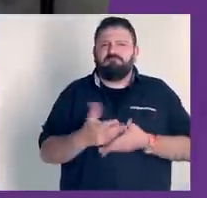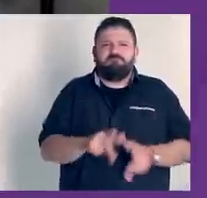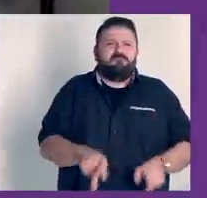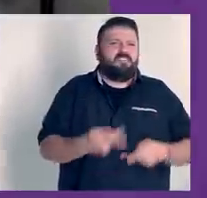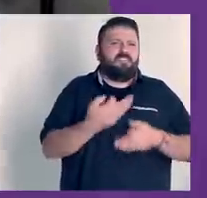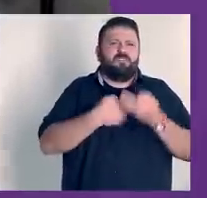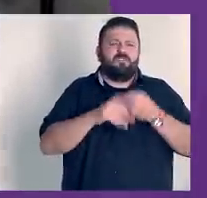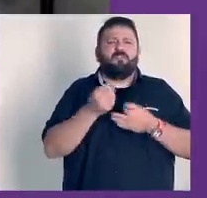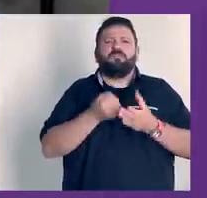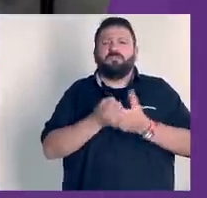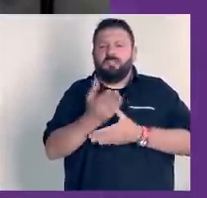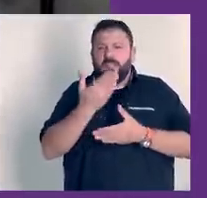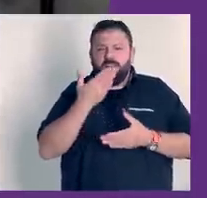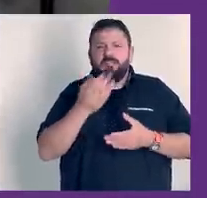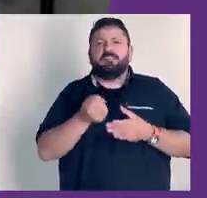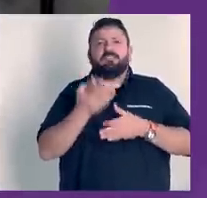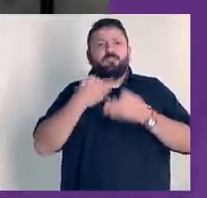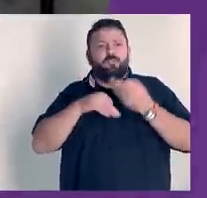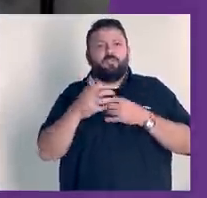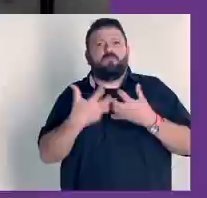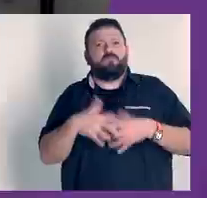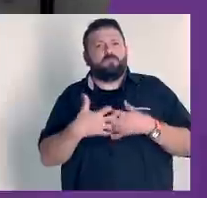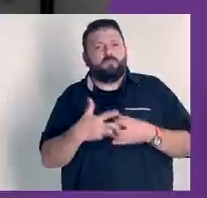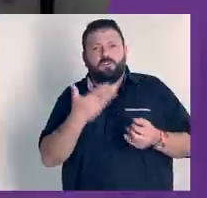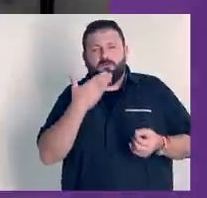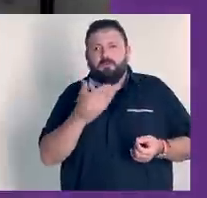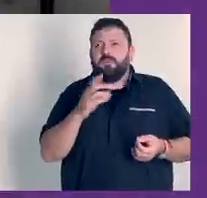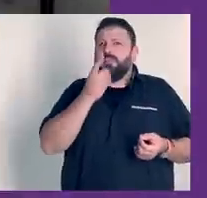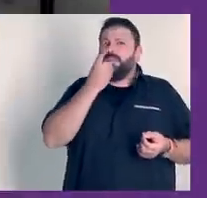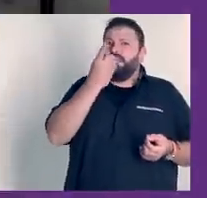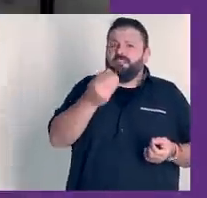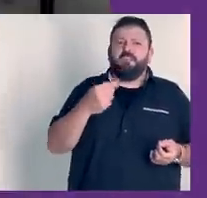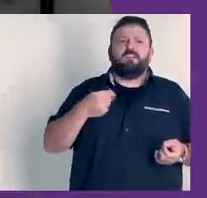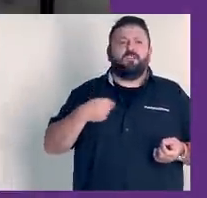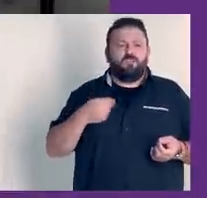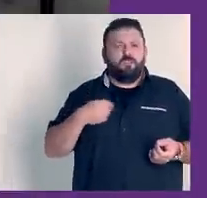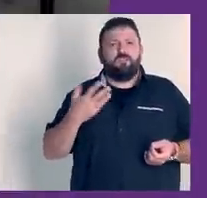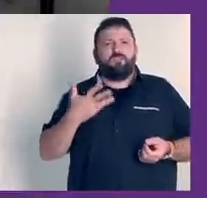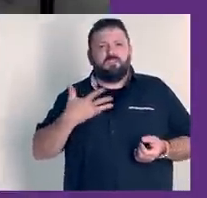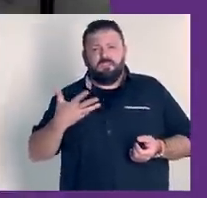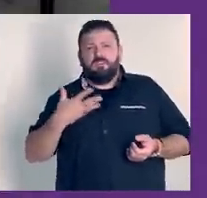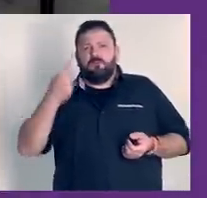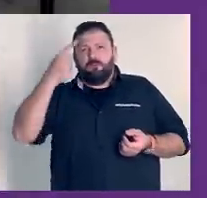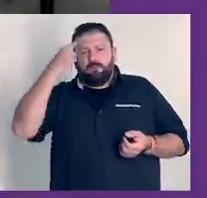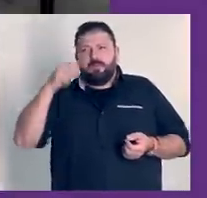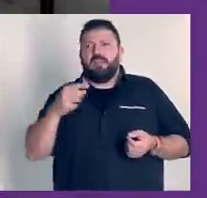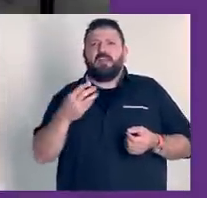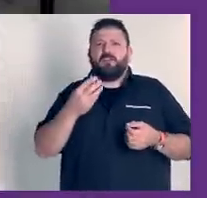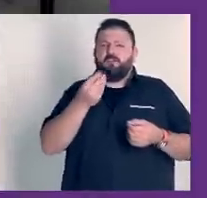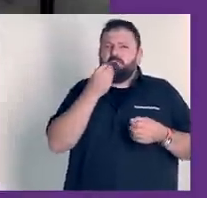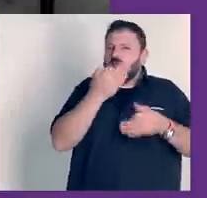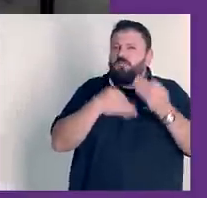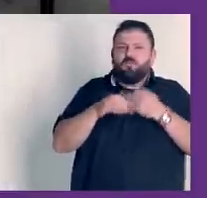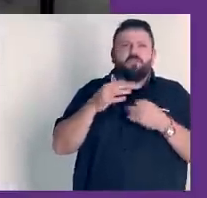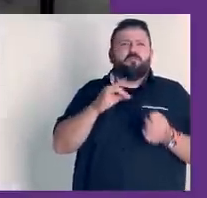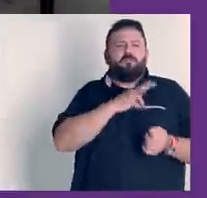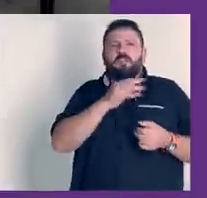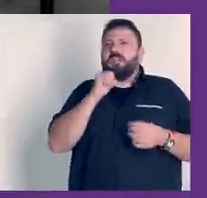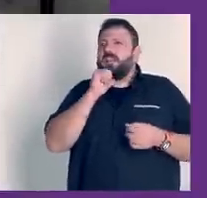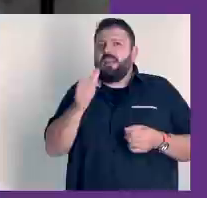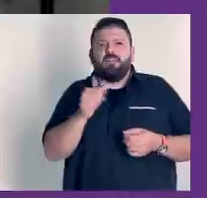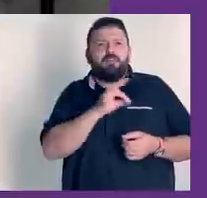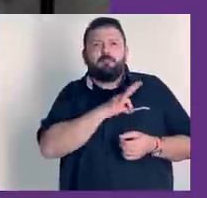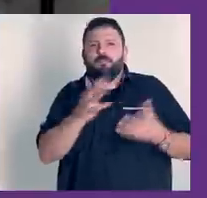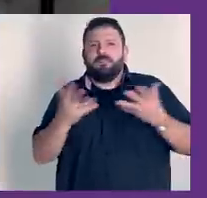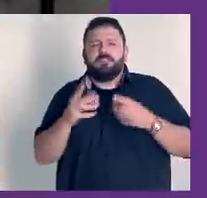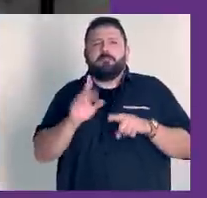las cosas funcionen, la bravura de decir lo tengo que lograr, para atrás ni para coger impulso, nadie lo puede hacer por mí